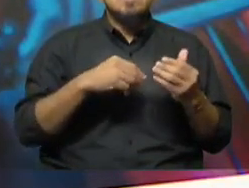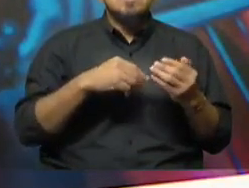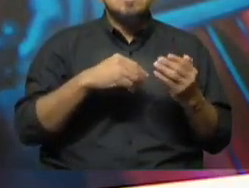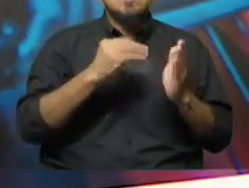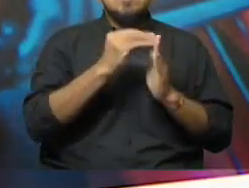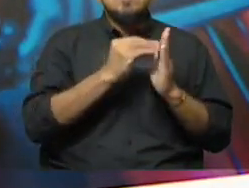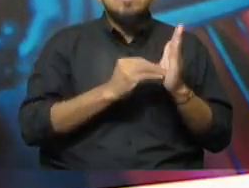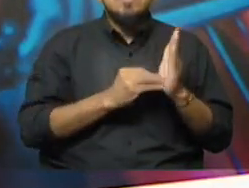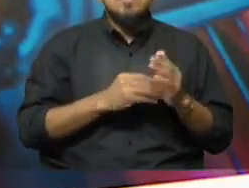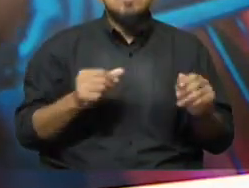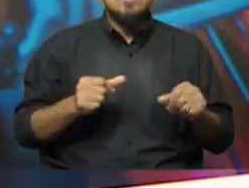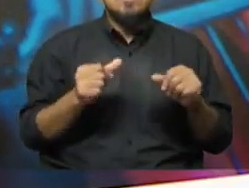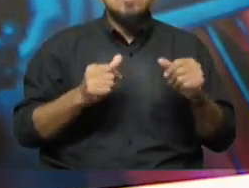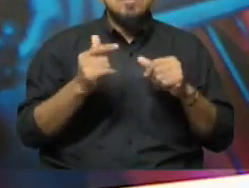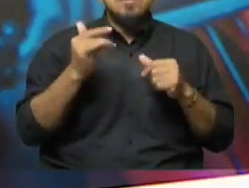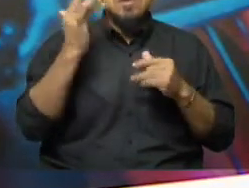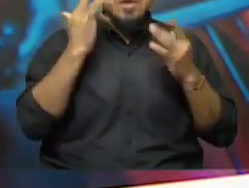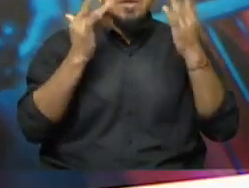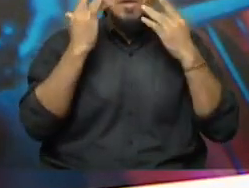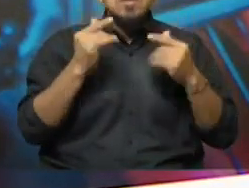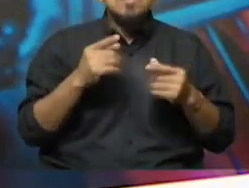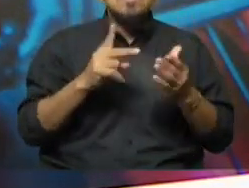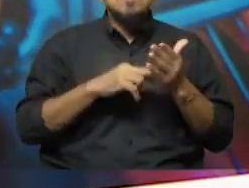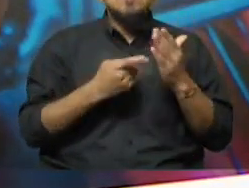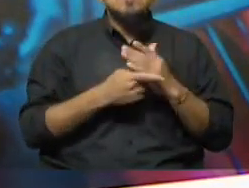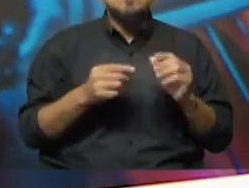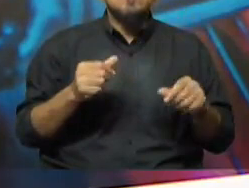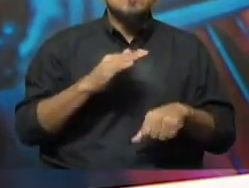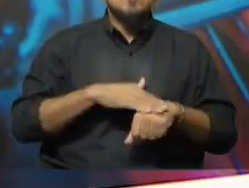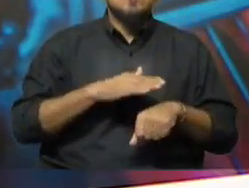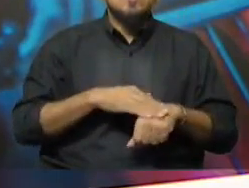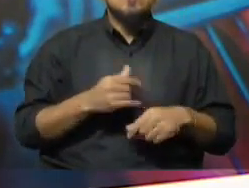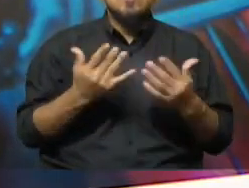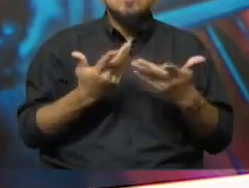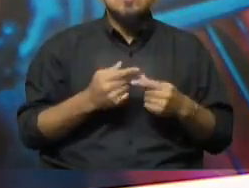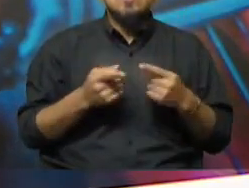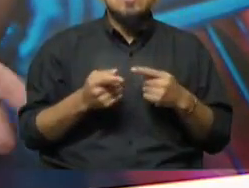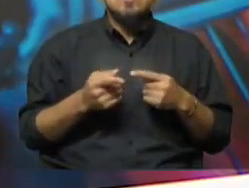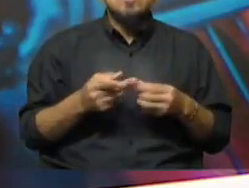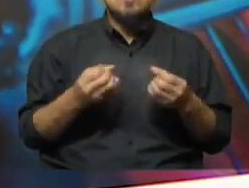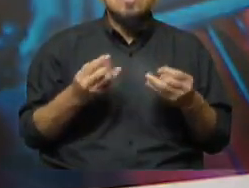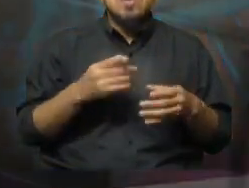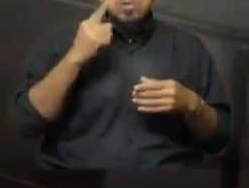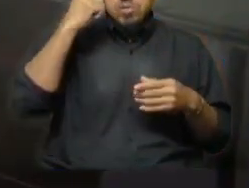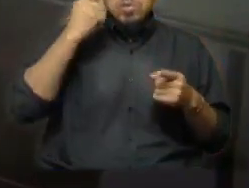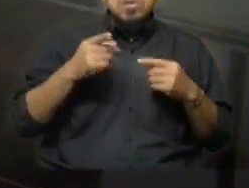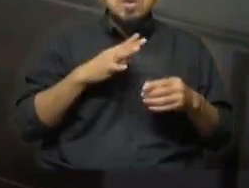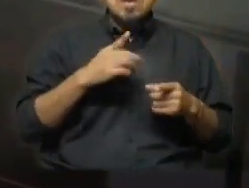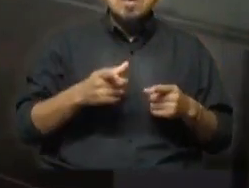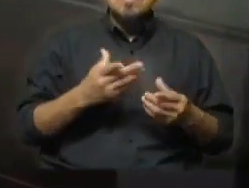de convocar a artistas en algún proyecto o encargarte de organizar también, ¿por qué pensás que pasa